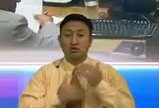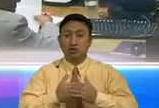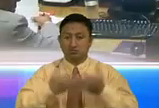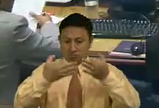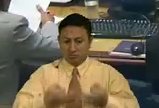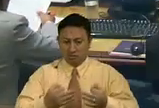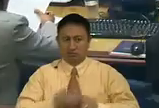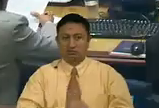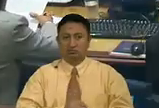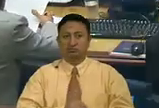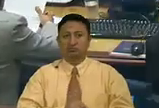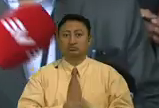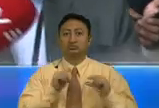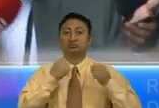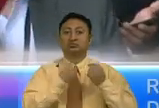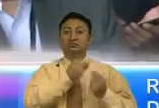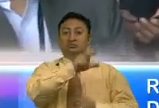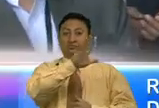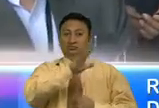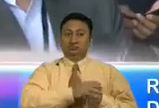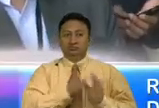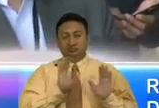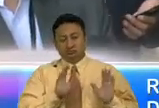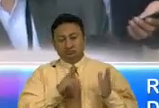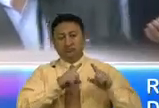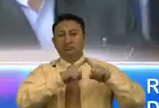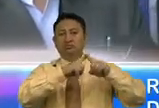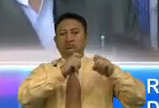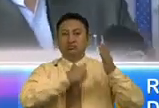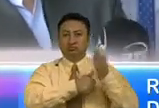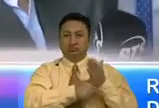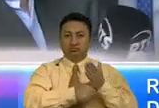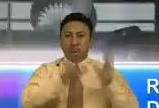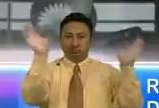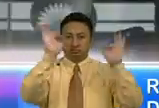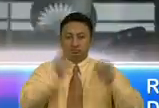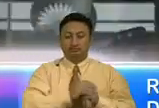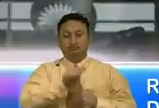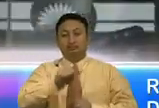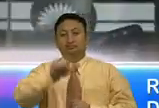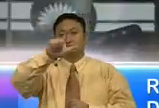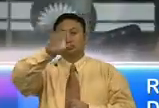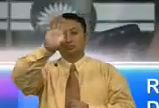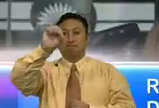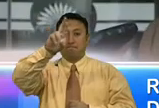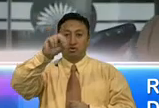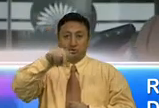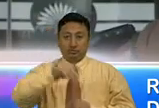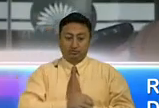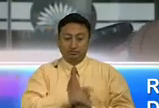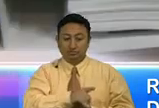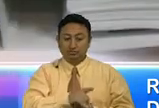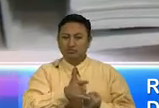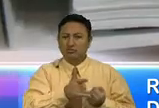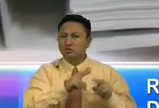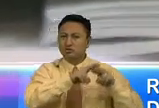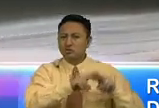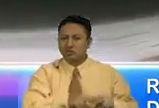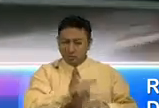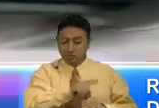el oficialismo hay cautela. El exministro de Electricidad del gobierno de Rafael Correa, Esteban Albornoz, asegura que es necesario que este tipo de auditorías sean